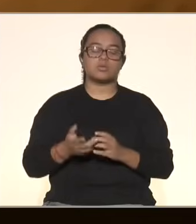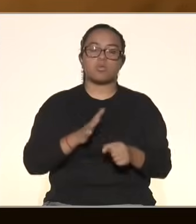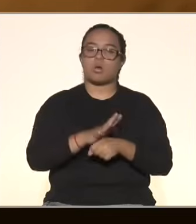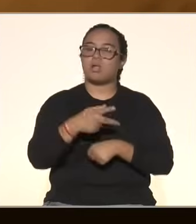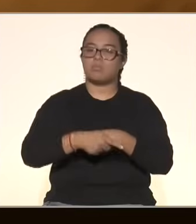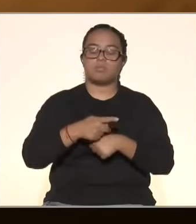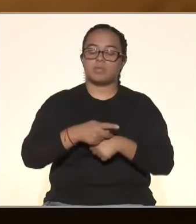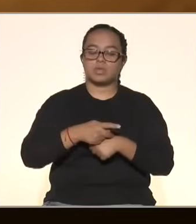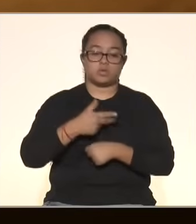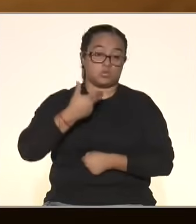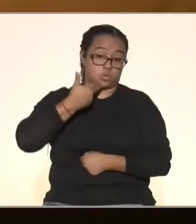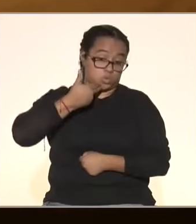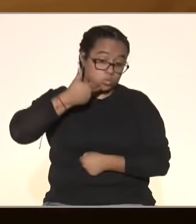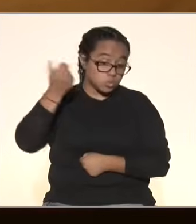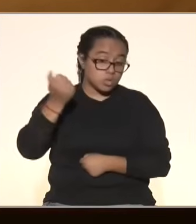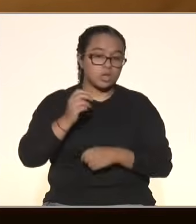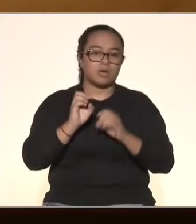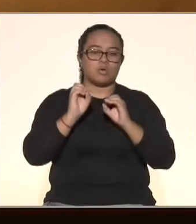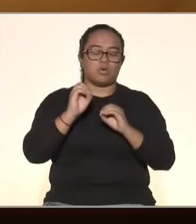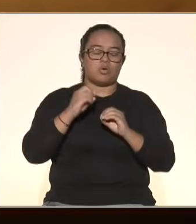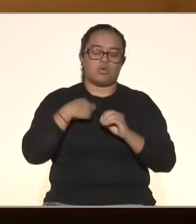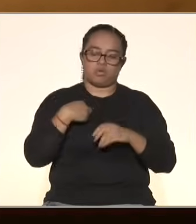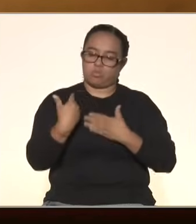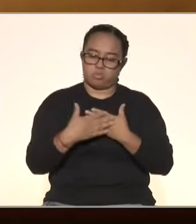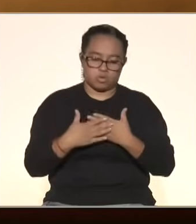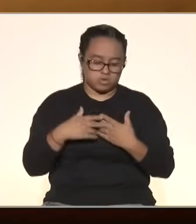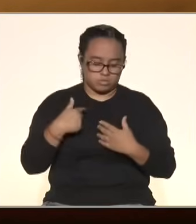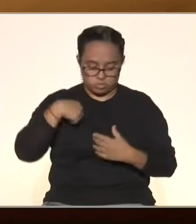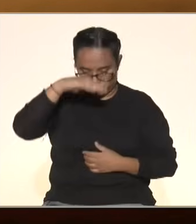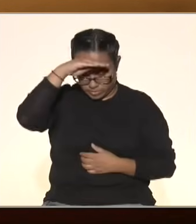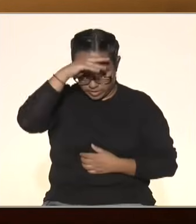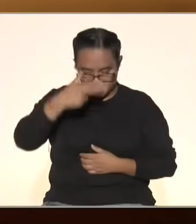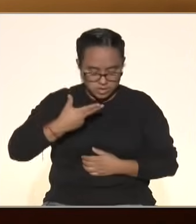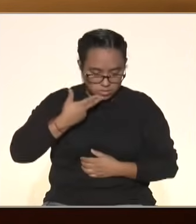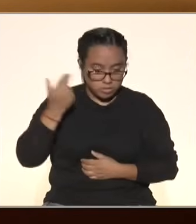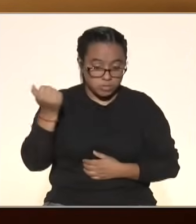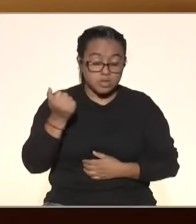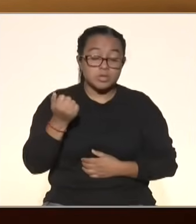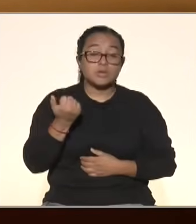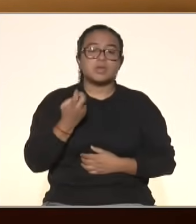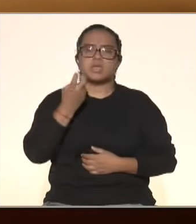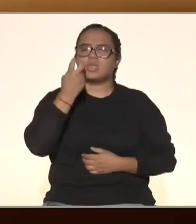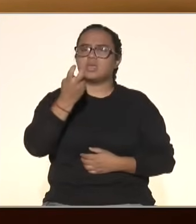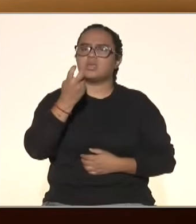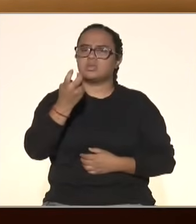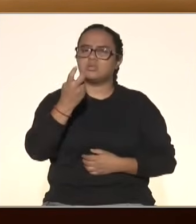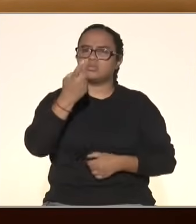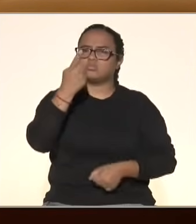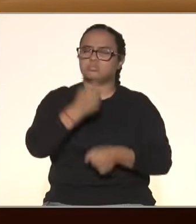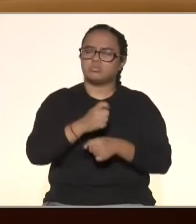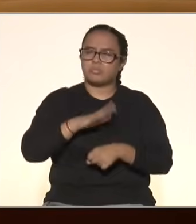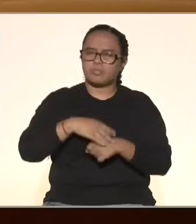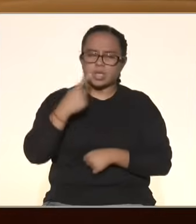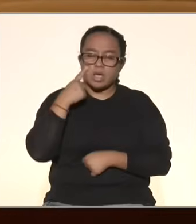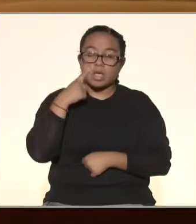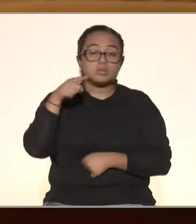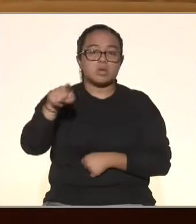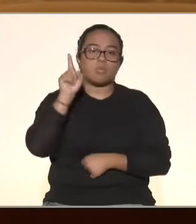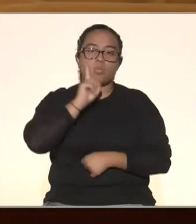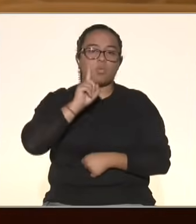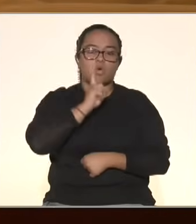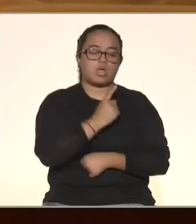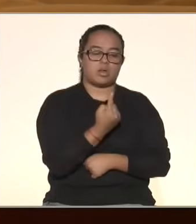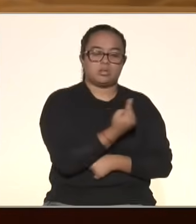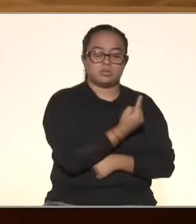suicidio o los intentos de suicidio. Esto básicamente sucede principalmente con una mayor frecuencia en mujeres que